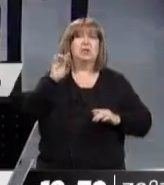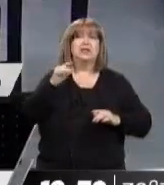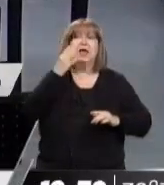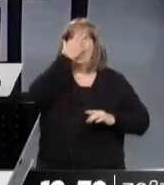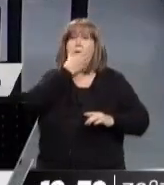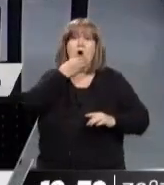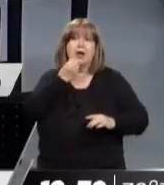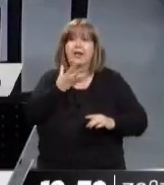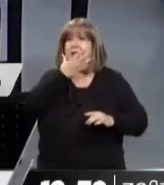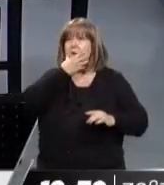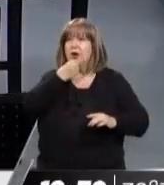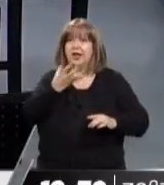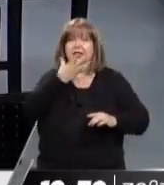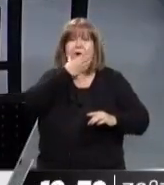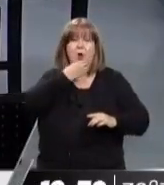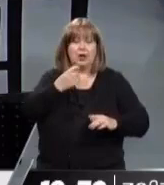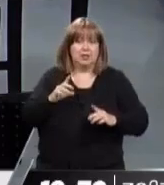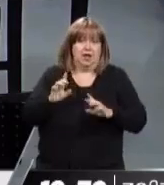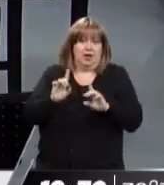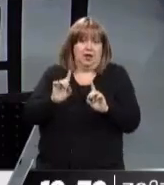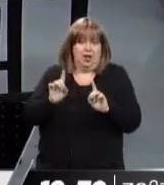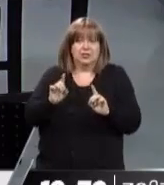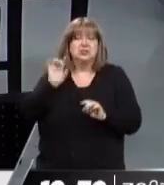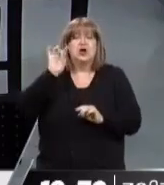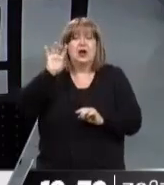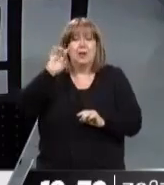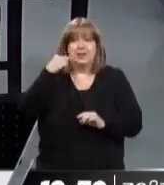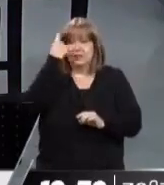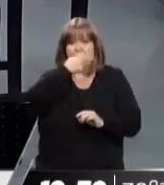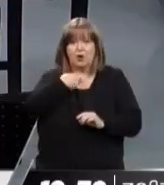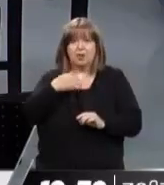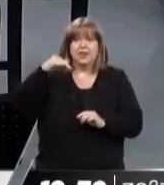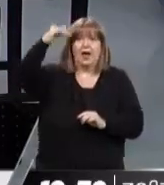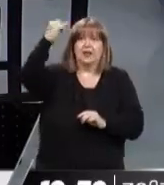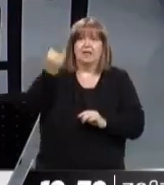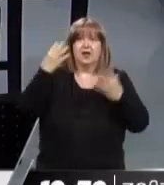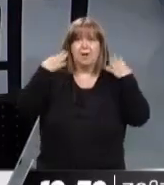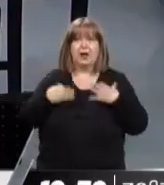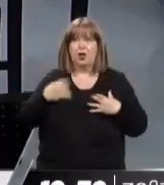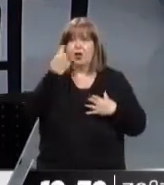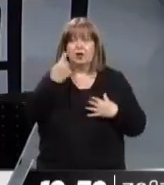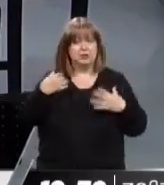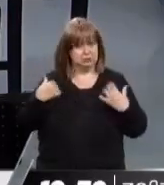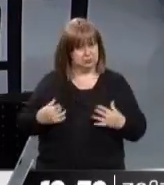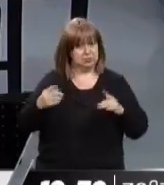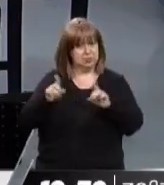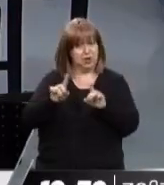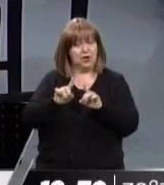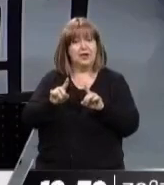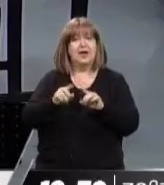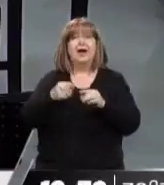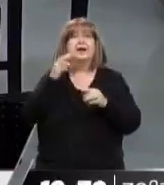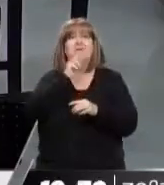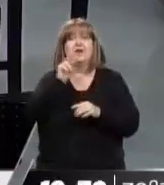una supresión del derecho de las chicas que tienen de poder participar de una elección así, claro, por ejemplo. Si no, si no, caeríamos en la misma trampa que cae la política,